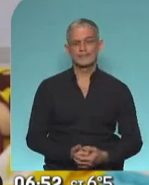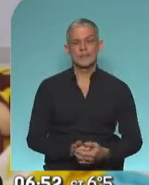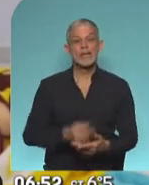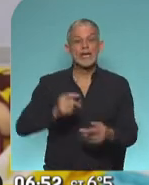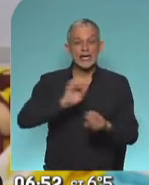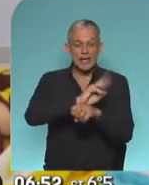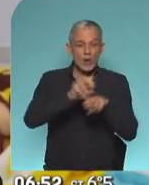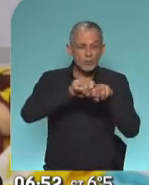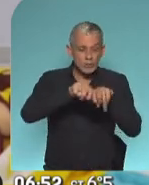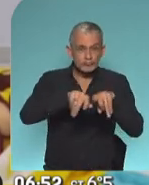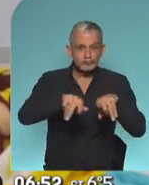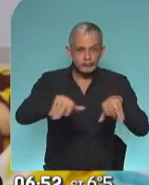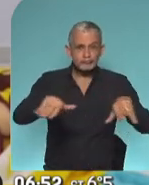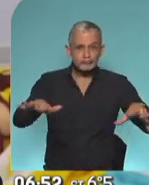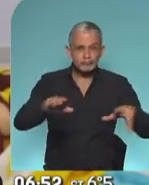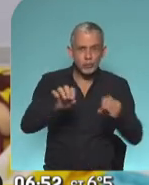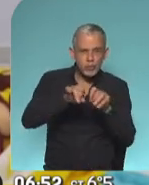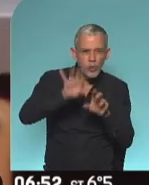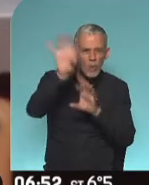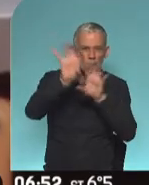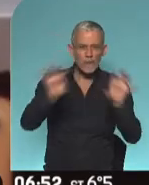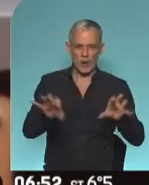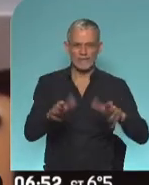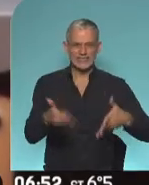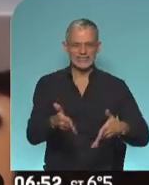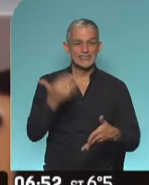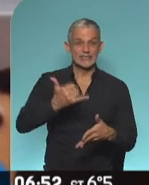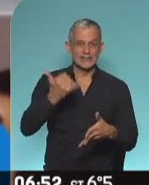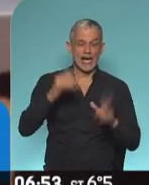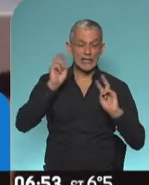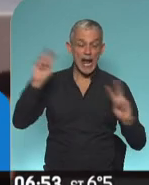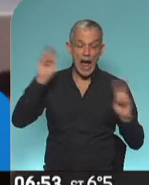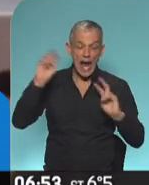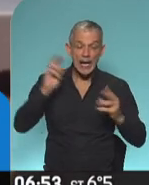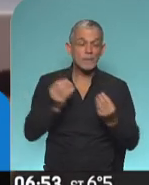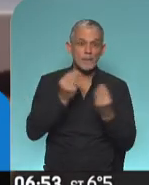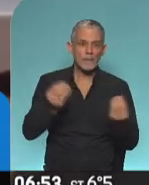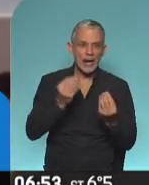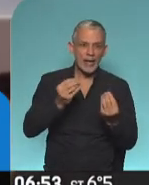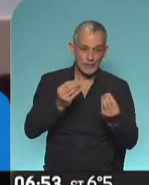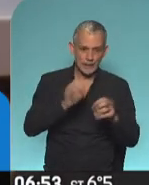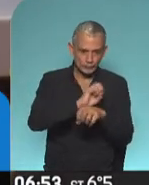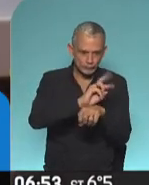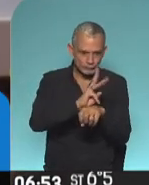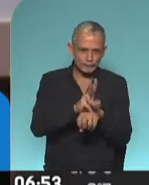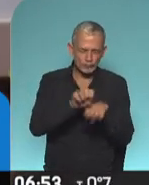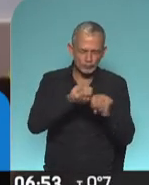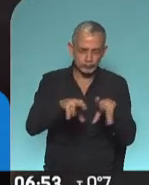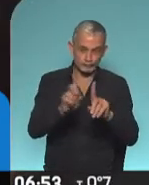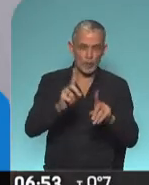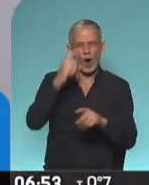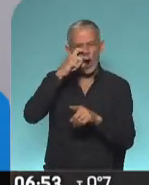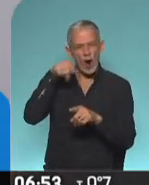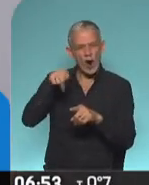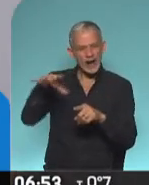La pandemia se va extendiendo hacia otras provincias que van ingresando a un estado de alarma para evitar la explosión de contagios. En